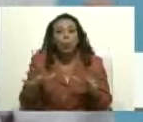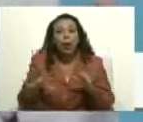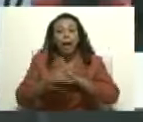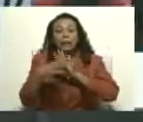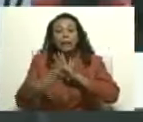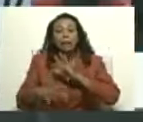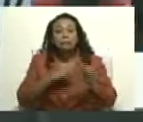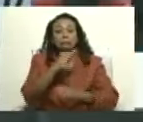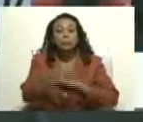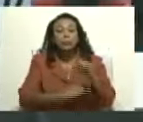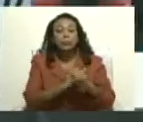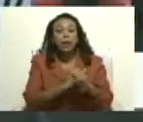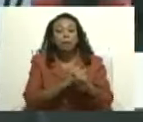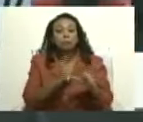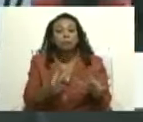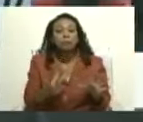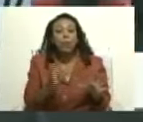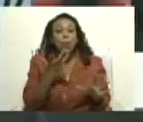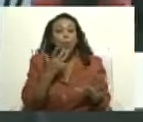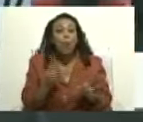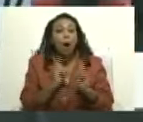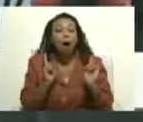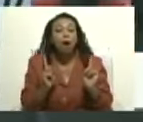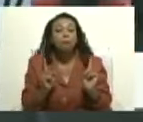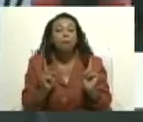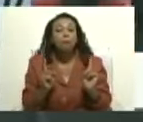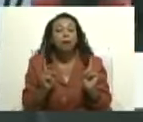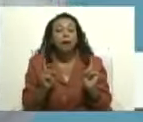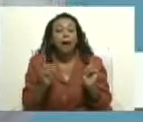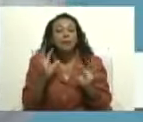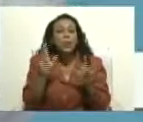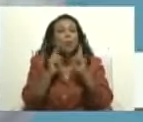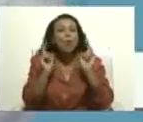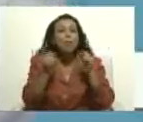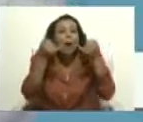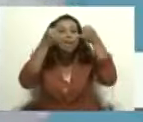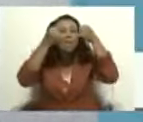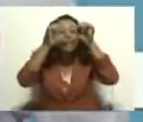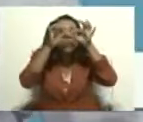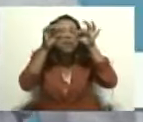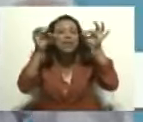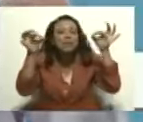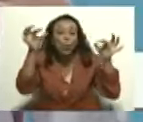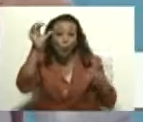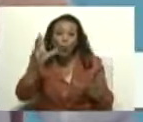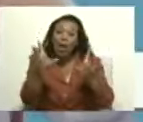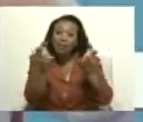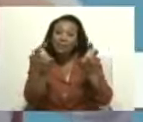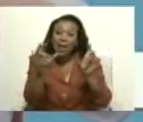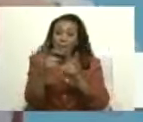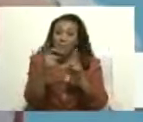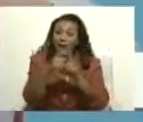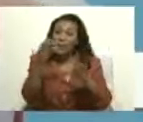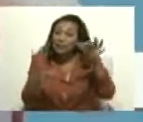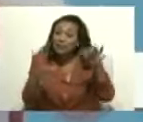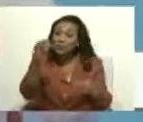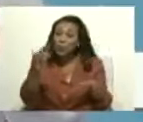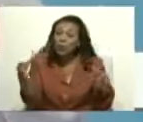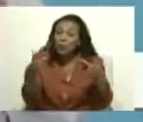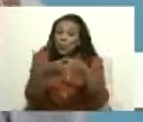internacional. Igual que la hebrita, en términos jurídicos, el acumulado